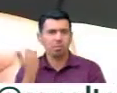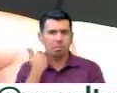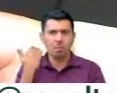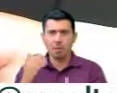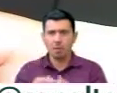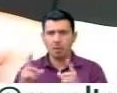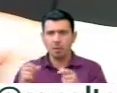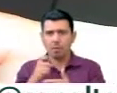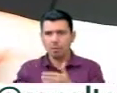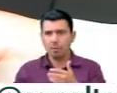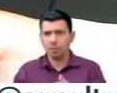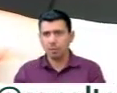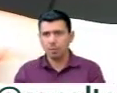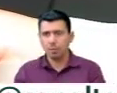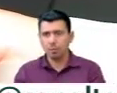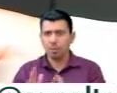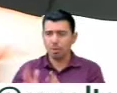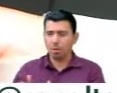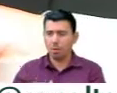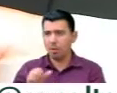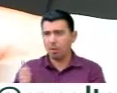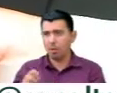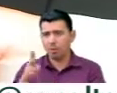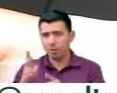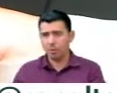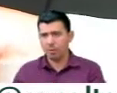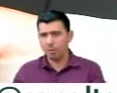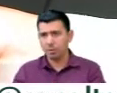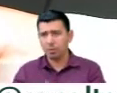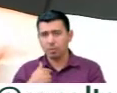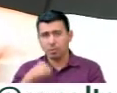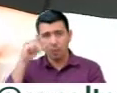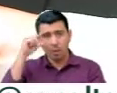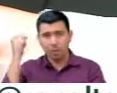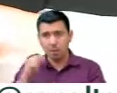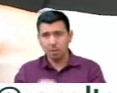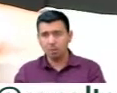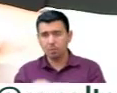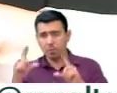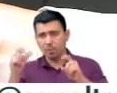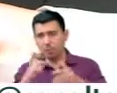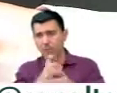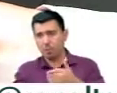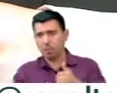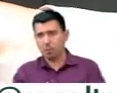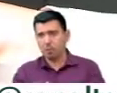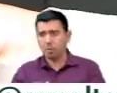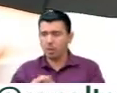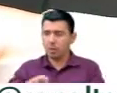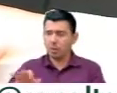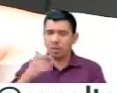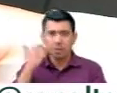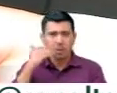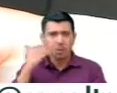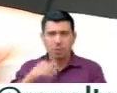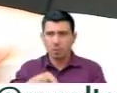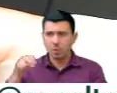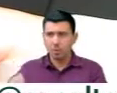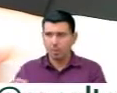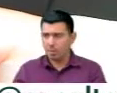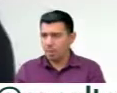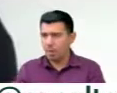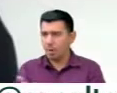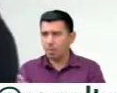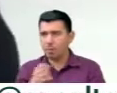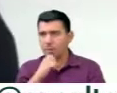He sido víctima en la Ardila Lule, precisamente, porque me hicieron una fotomulta dejando a una señora ayudándola a bajar una